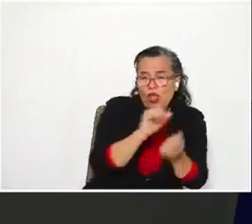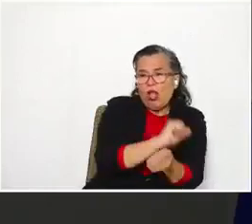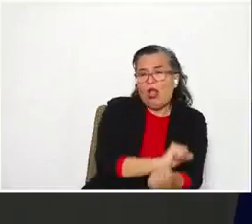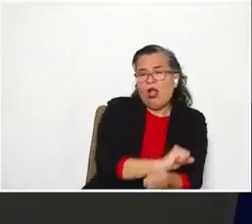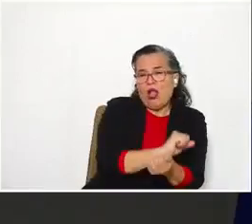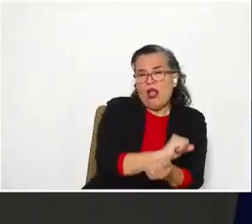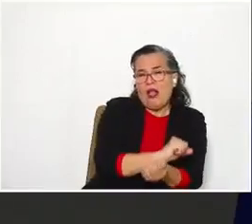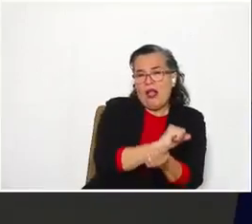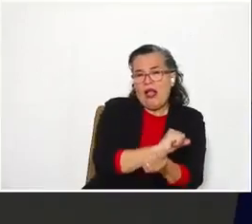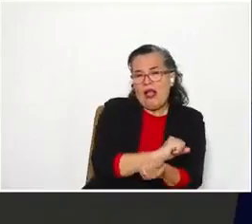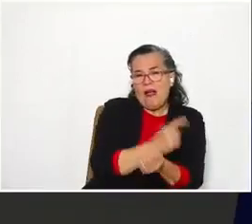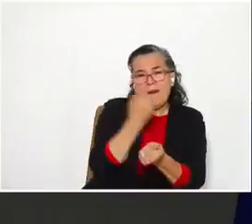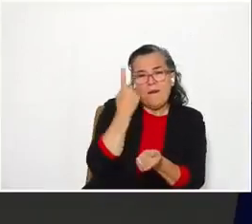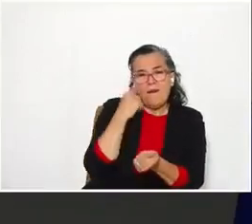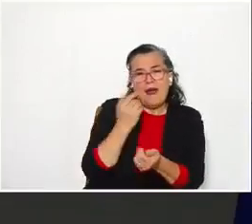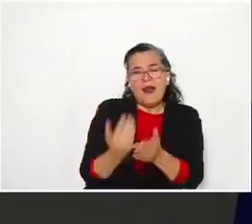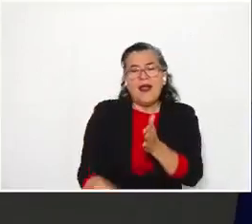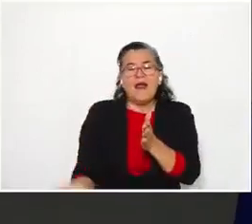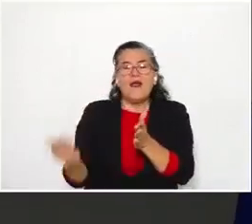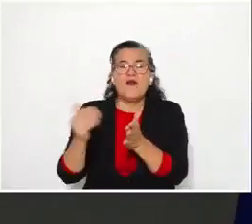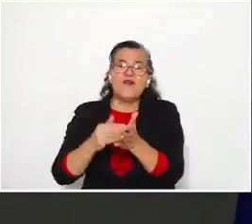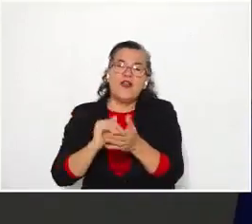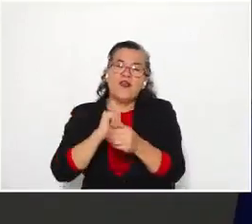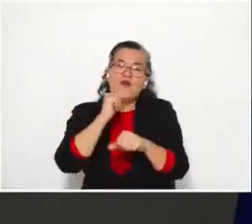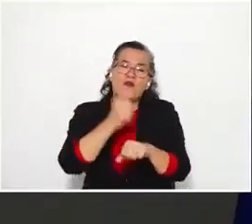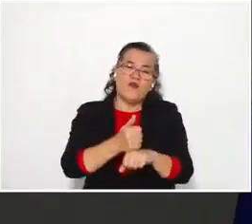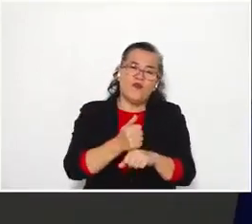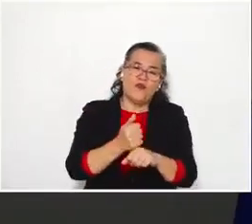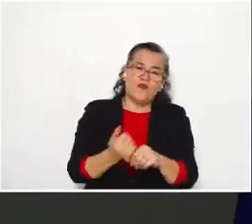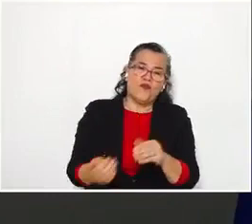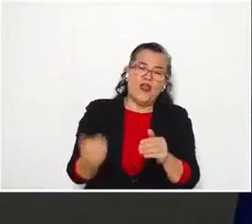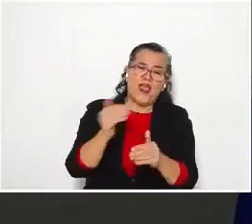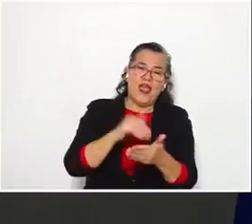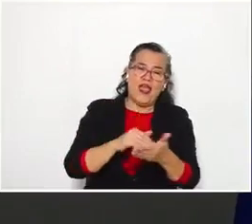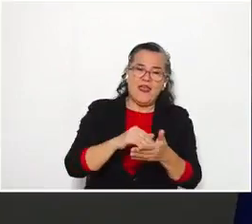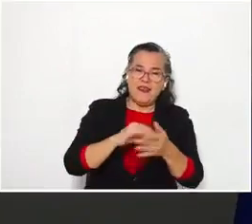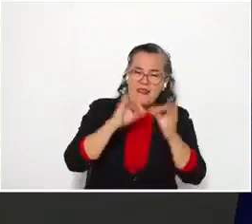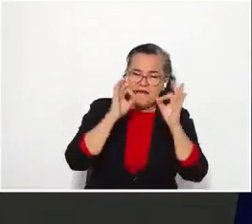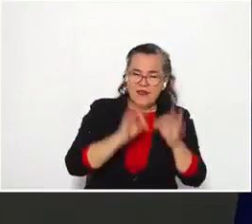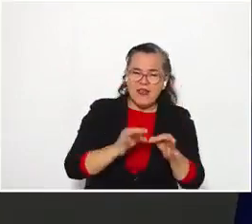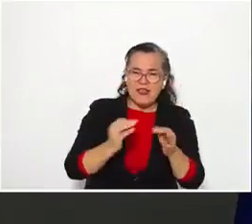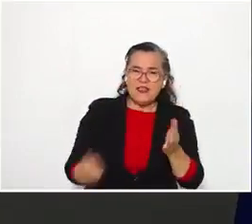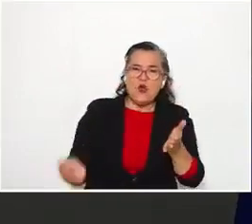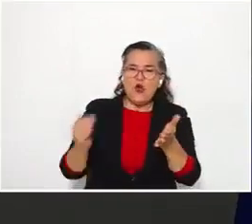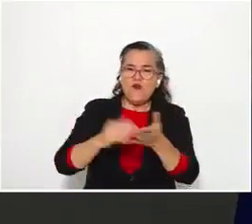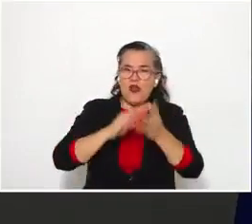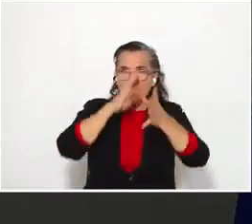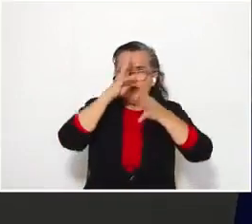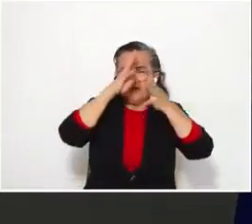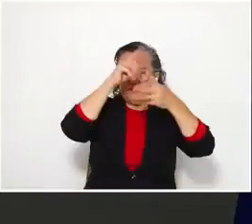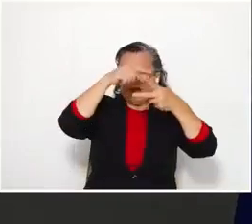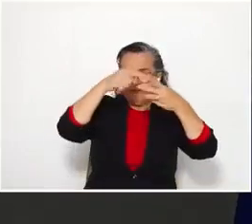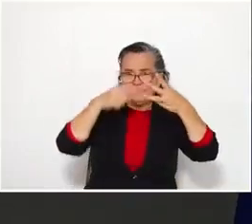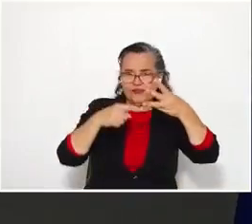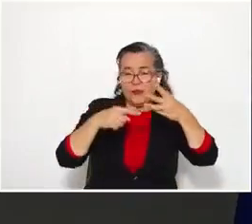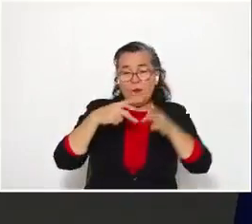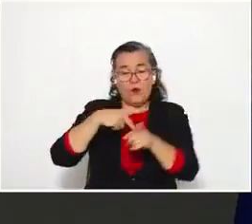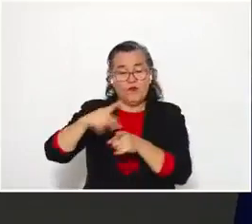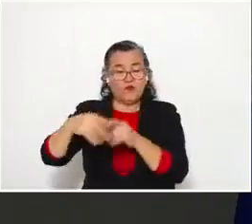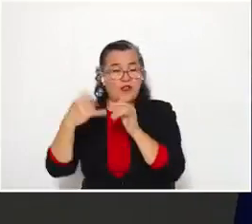para poder recolocarse, redefinirse o reinventarse. El profesional de ahora debe